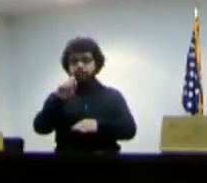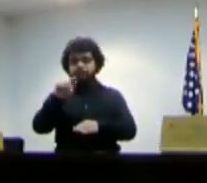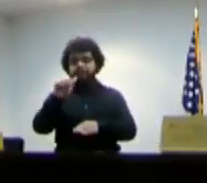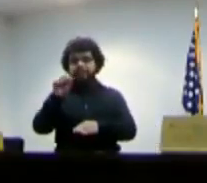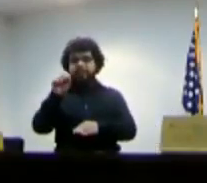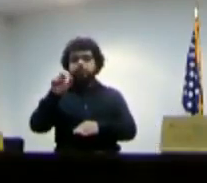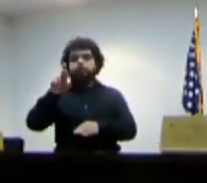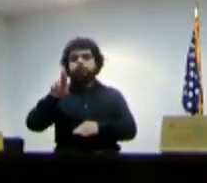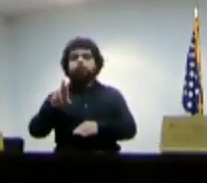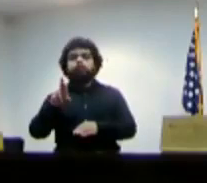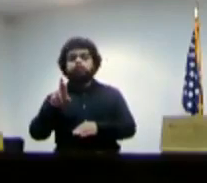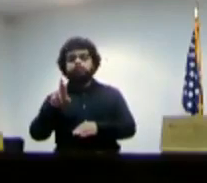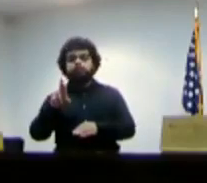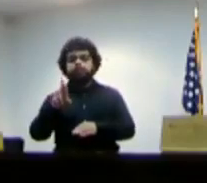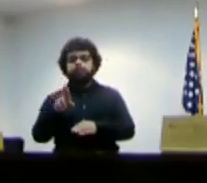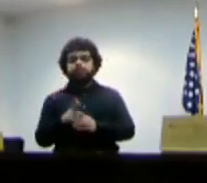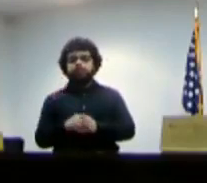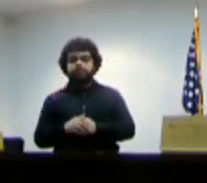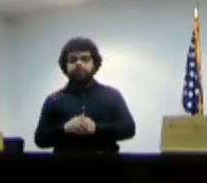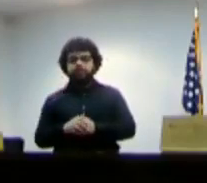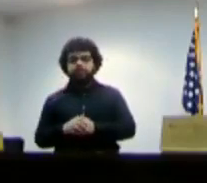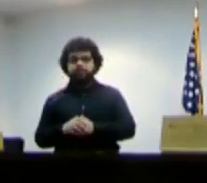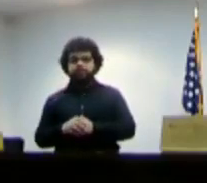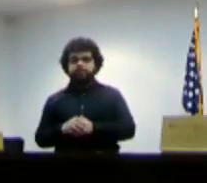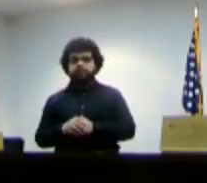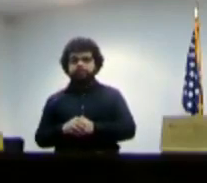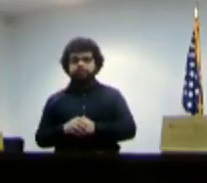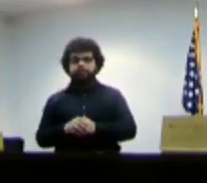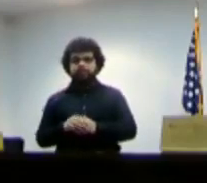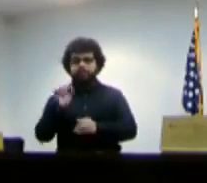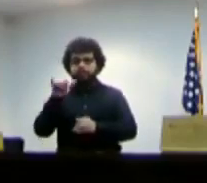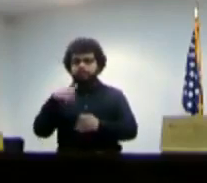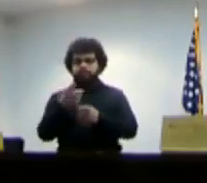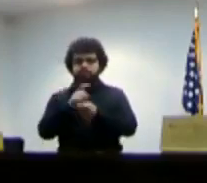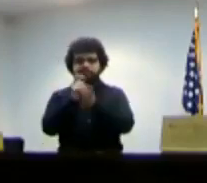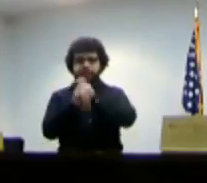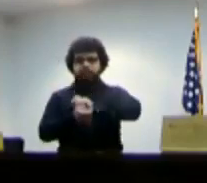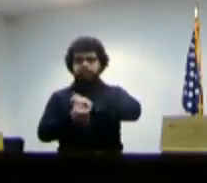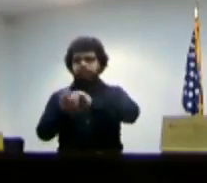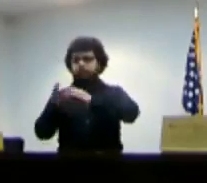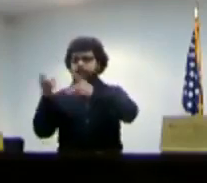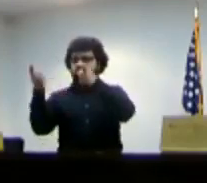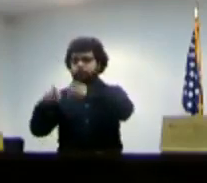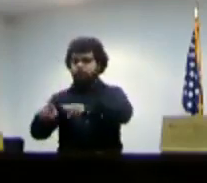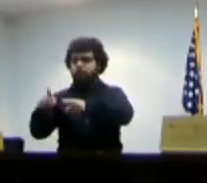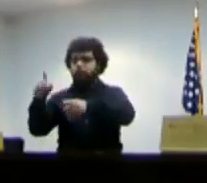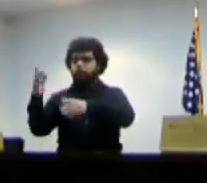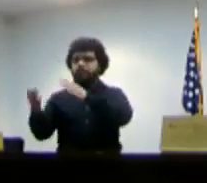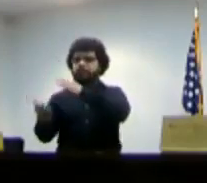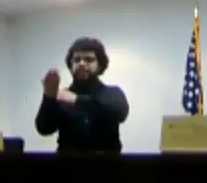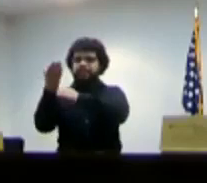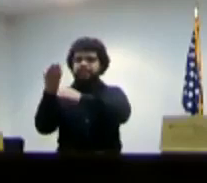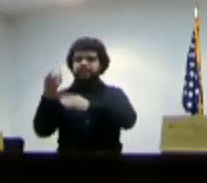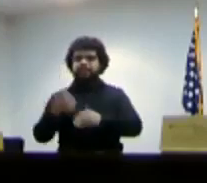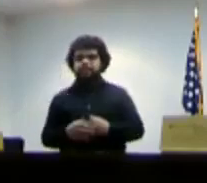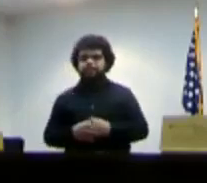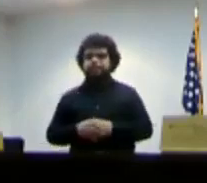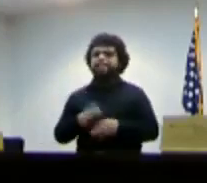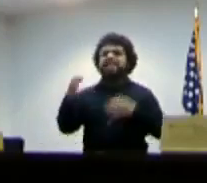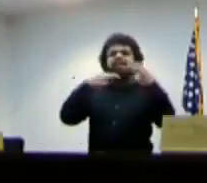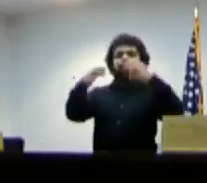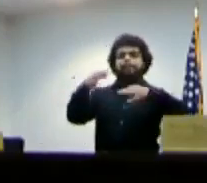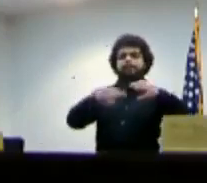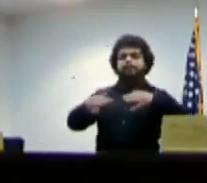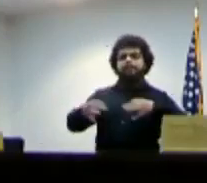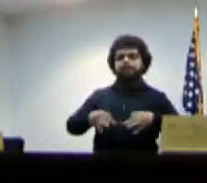evento en el sistema de transmisión durante el día. Explíqueme eso de que hubo un evento. Ok. Nuestras